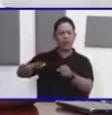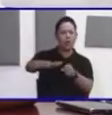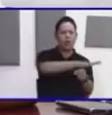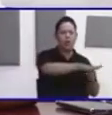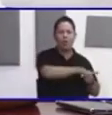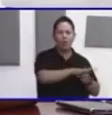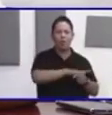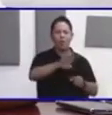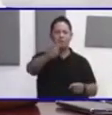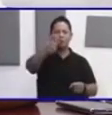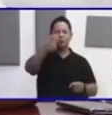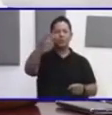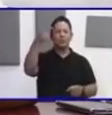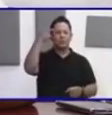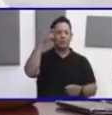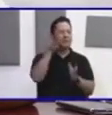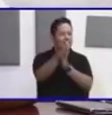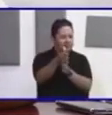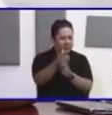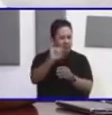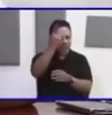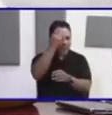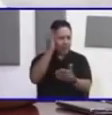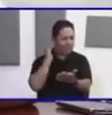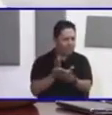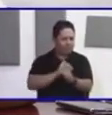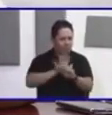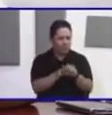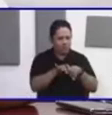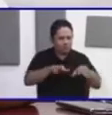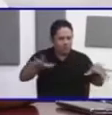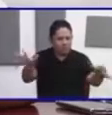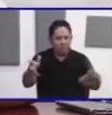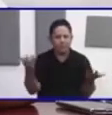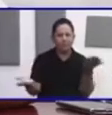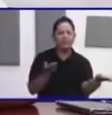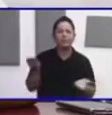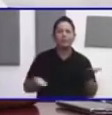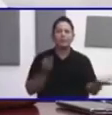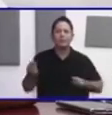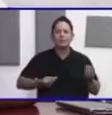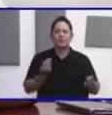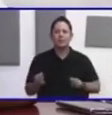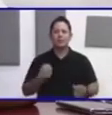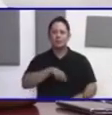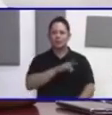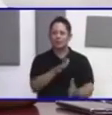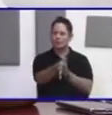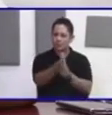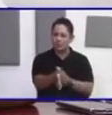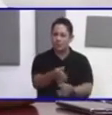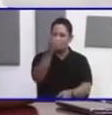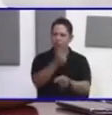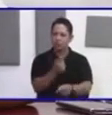el momento que se propague, por eso las decisiones del gobierno departamental siempre fueron contundentes en tratar de hacer las medidas